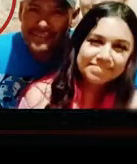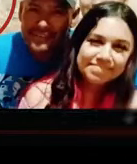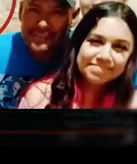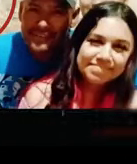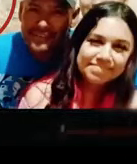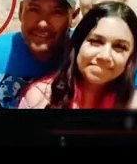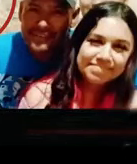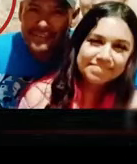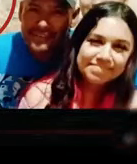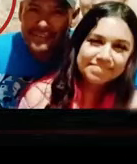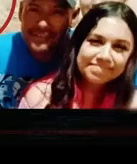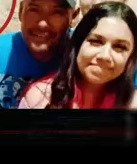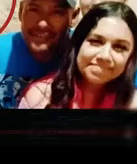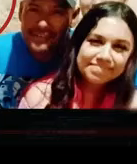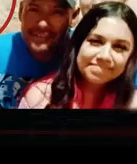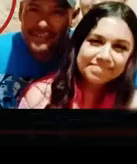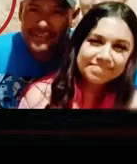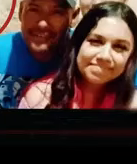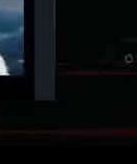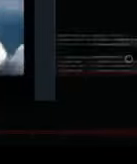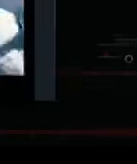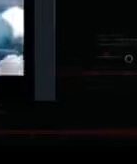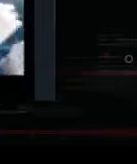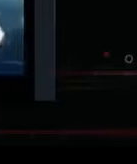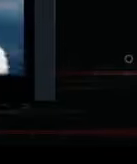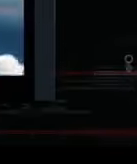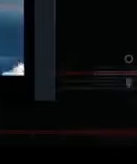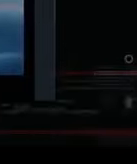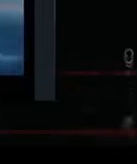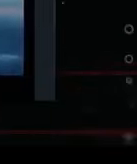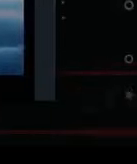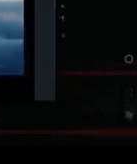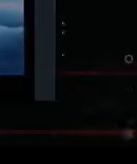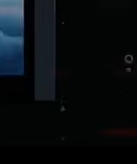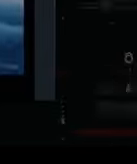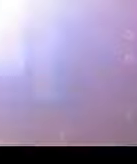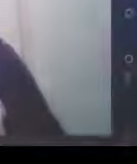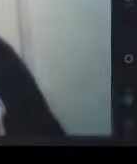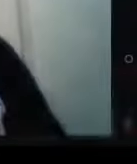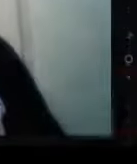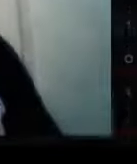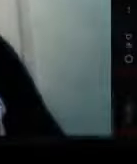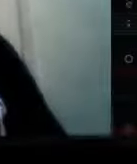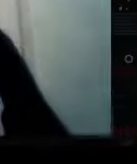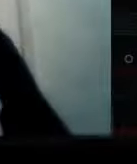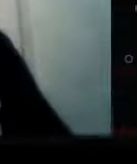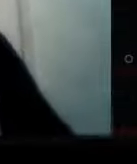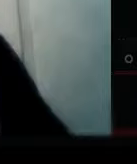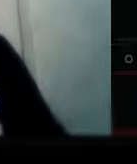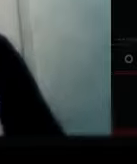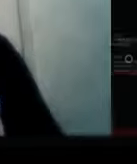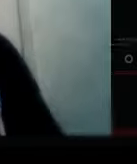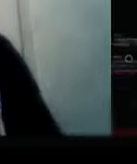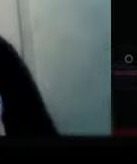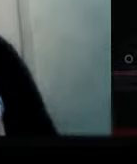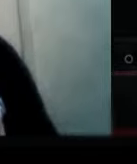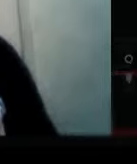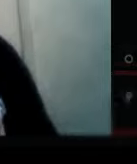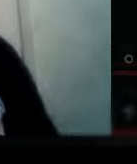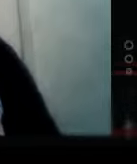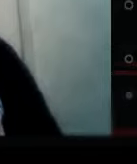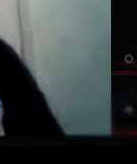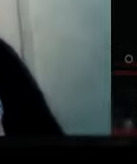falsa desaparición, y aseguró que él y sus familiares están bien. Mi nombre es Gabriel y